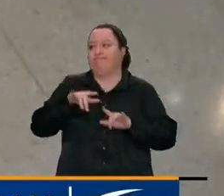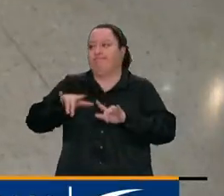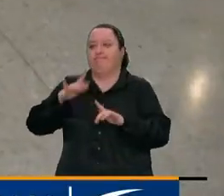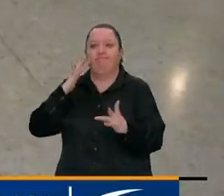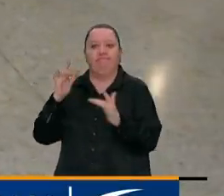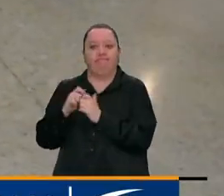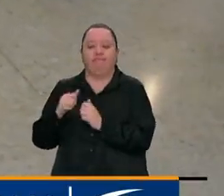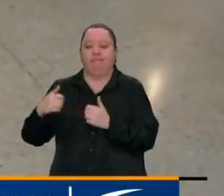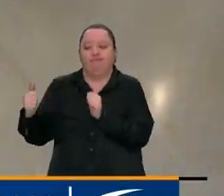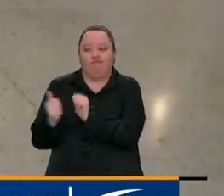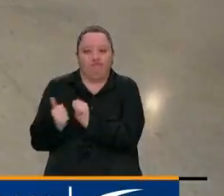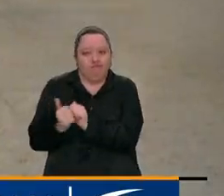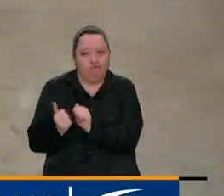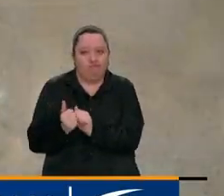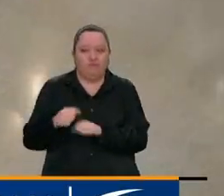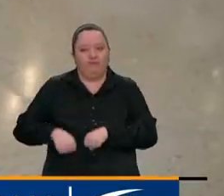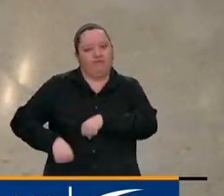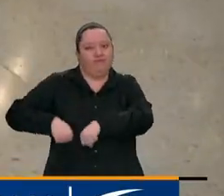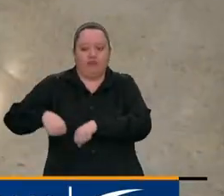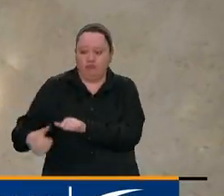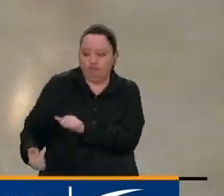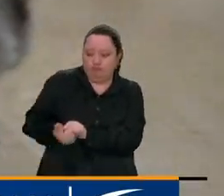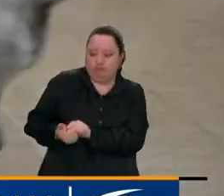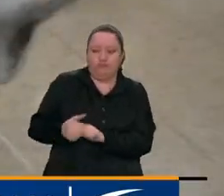con nuestros amigos de cuatro patas.